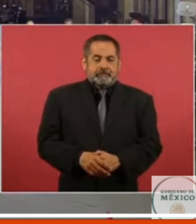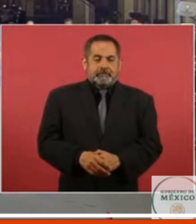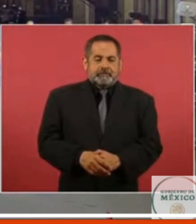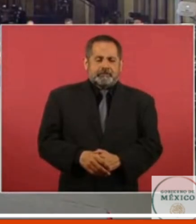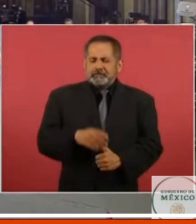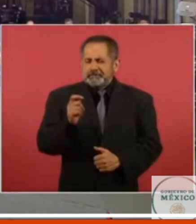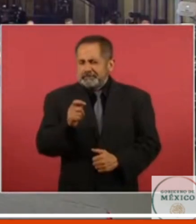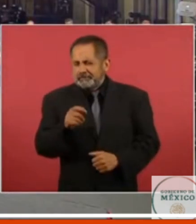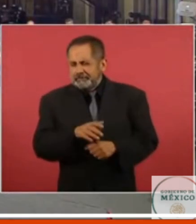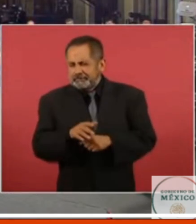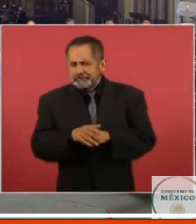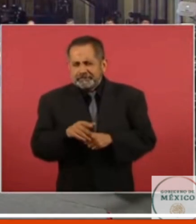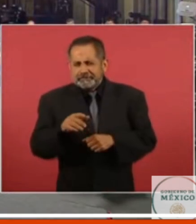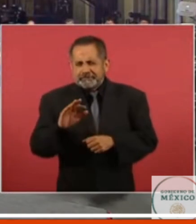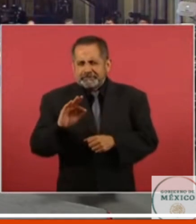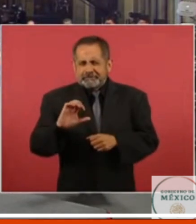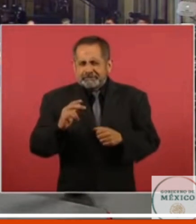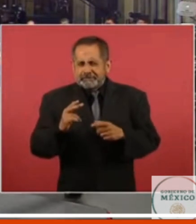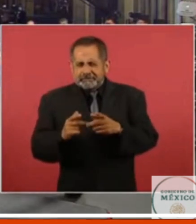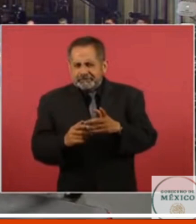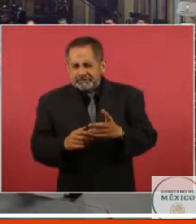¿cuál es el de Calderón?